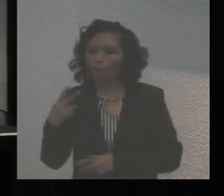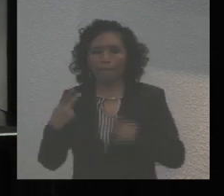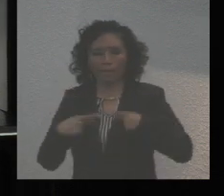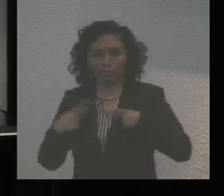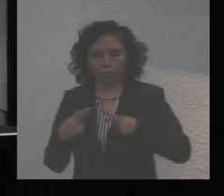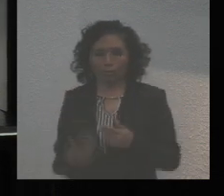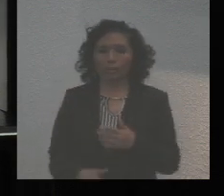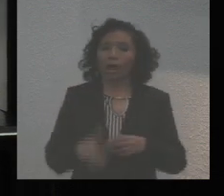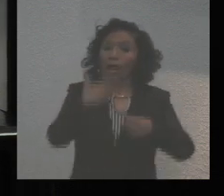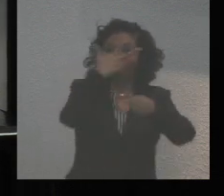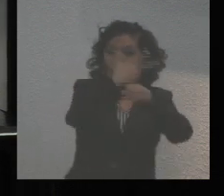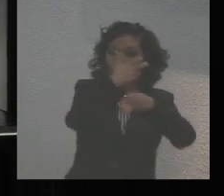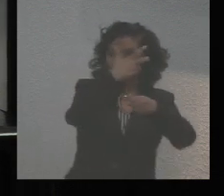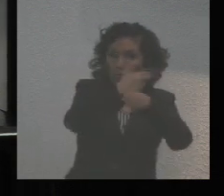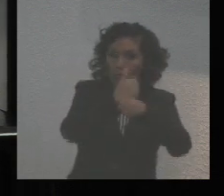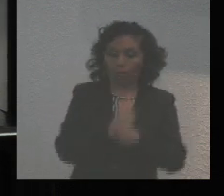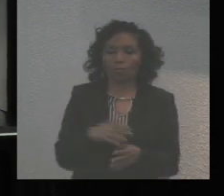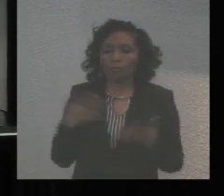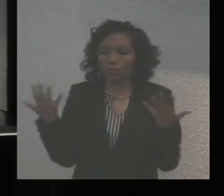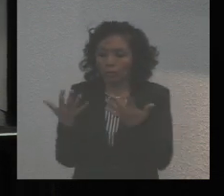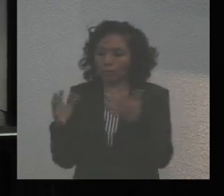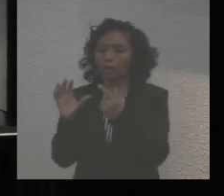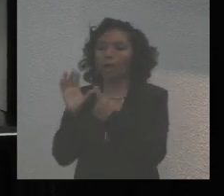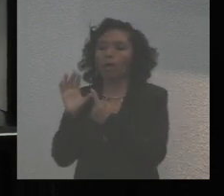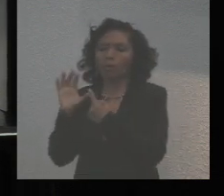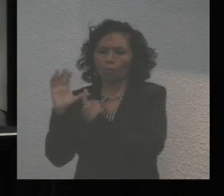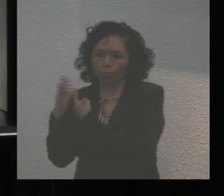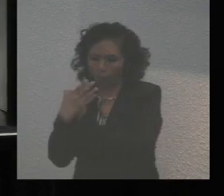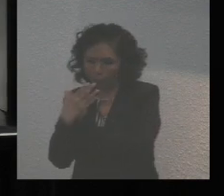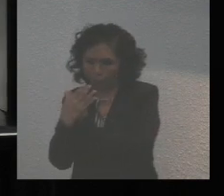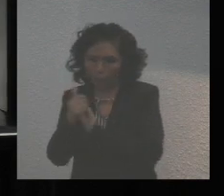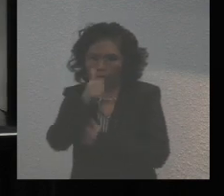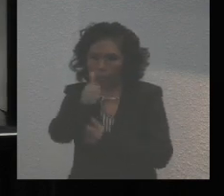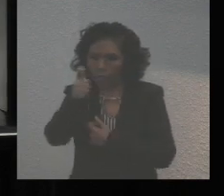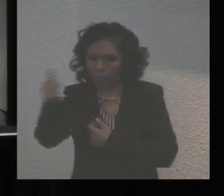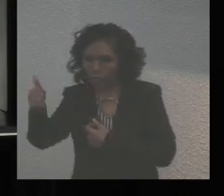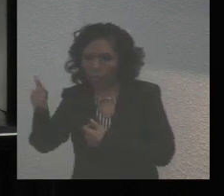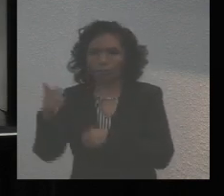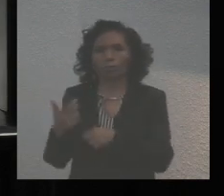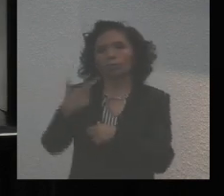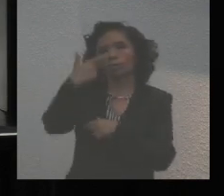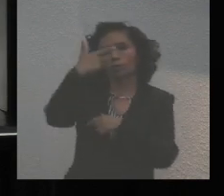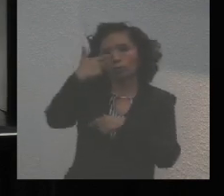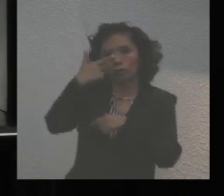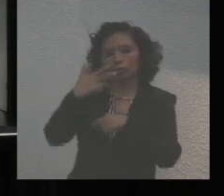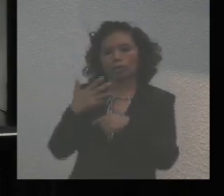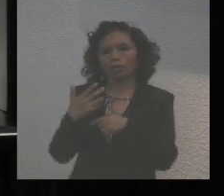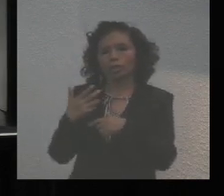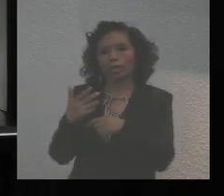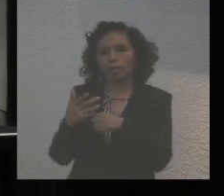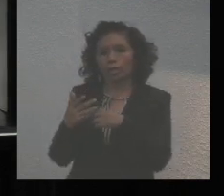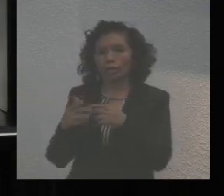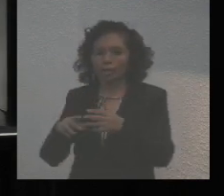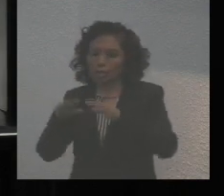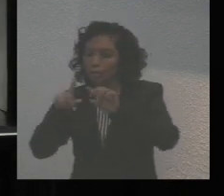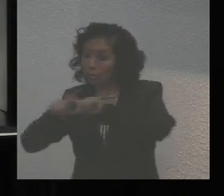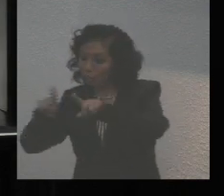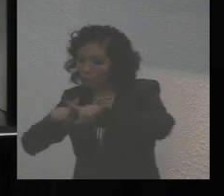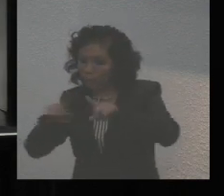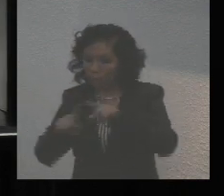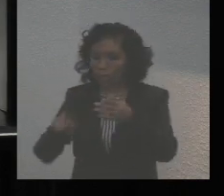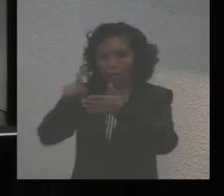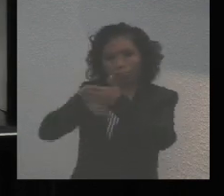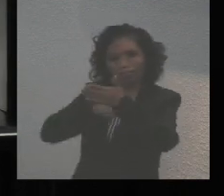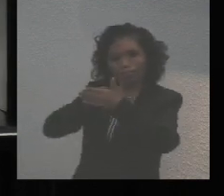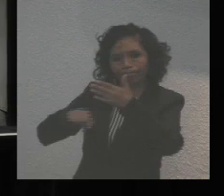octavo. Se creará un comité distrital electoral en cada uno de los 7 distritos electorales en que se dividan